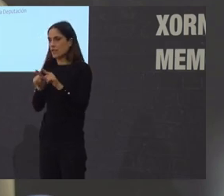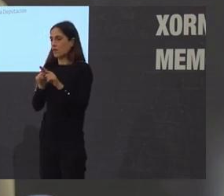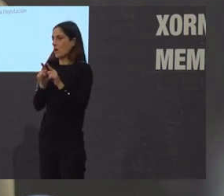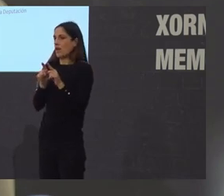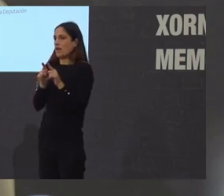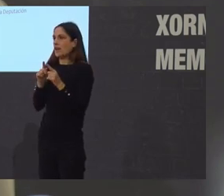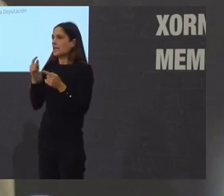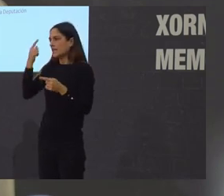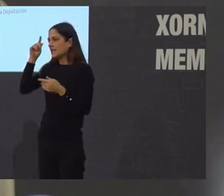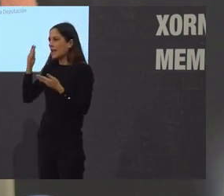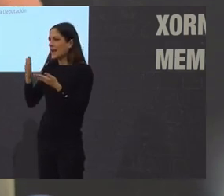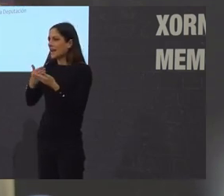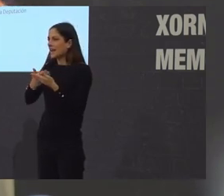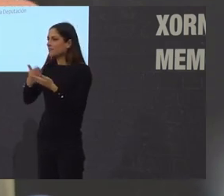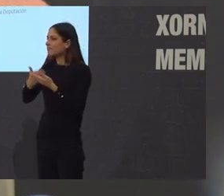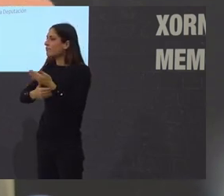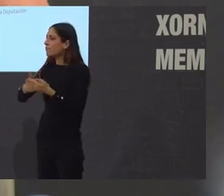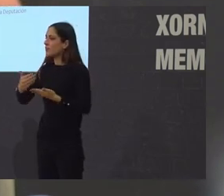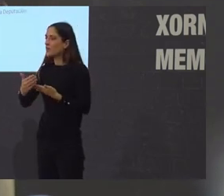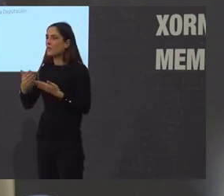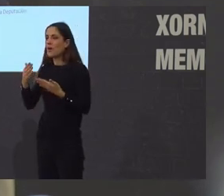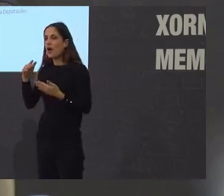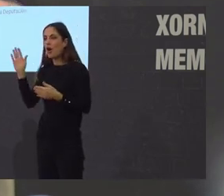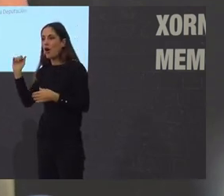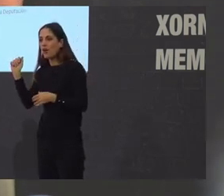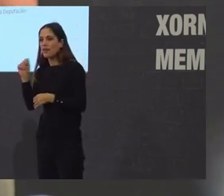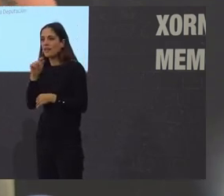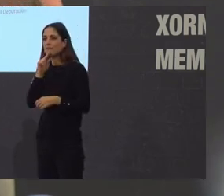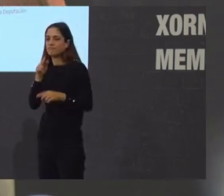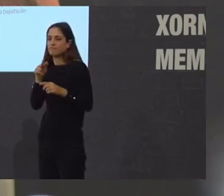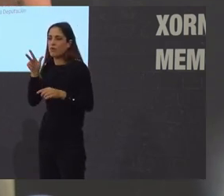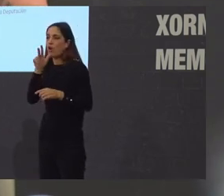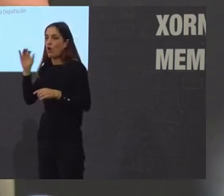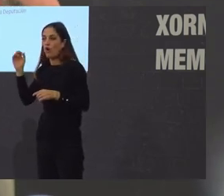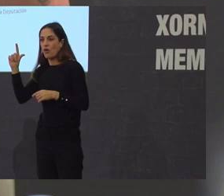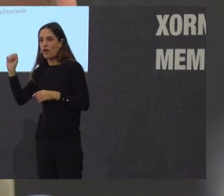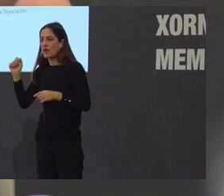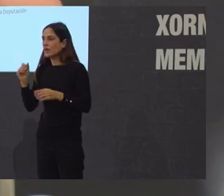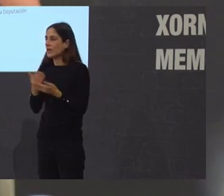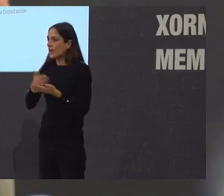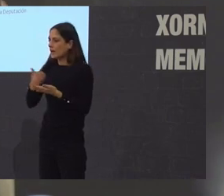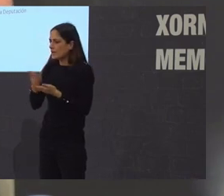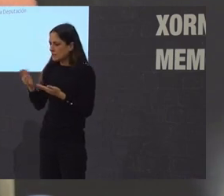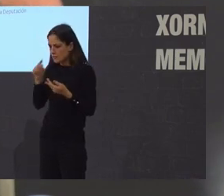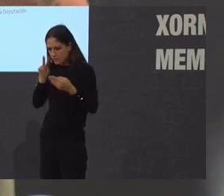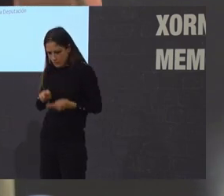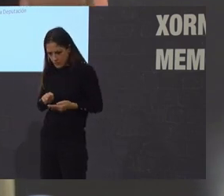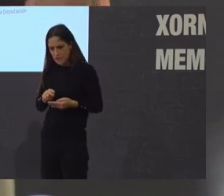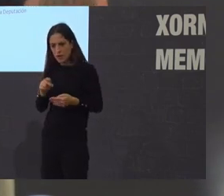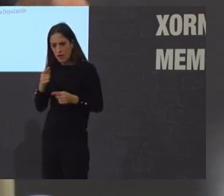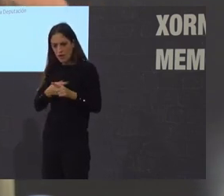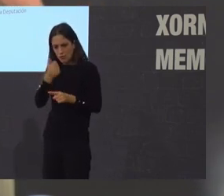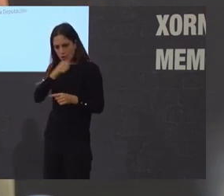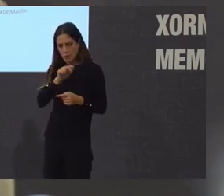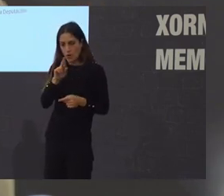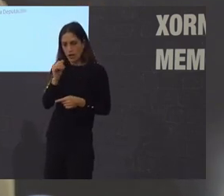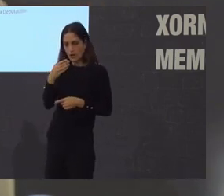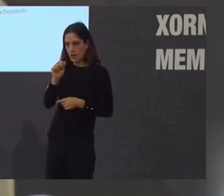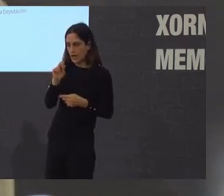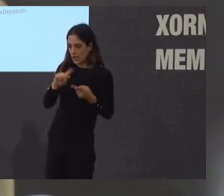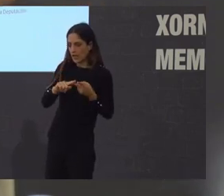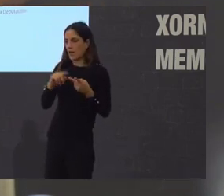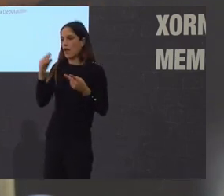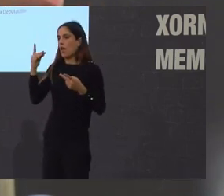Pero es que es literal. Es decir, tú coges el Ola y ves las bodas y empiezas a sacar los nombres, los Primo de Rivera, los Oriol, los Entrecanales,